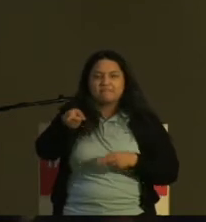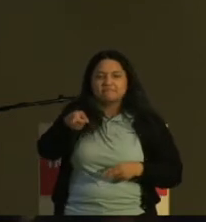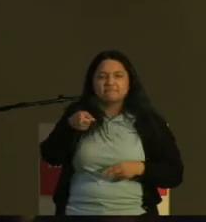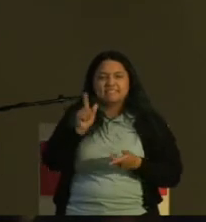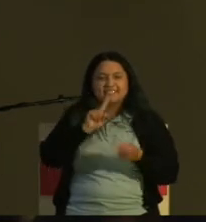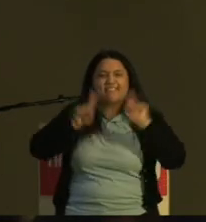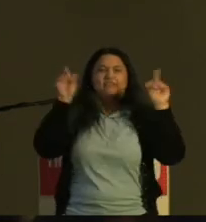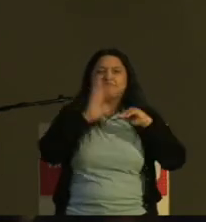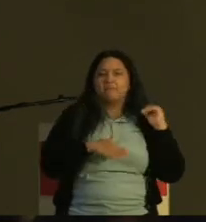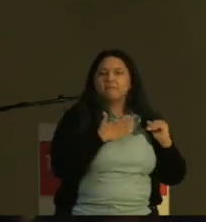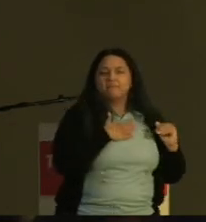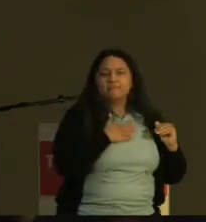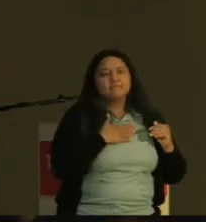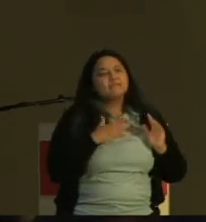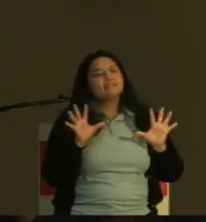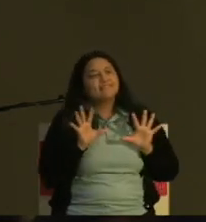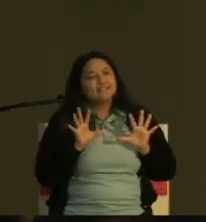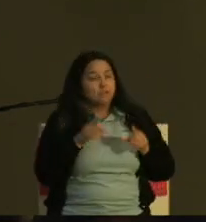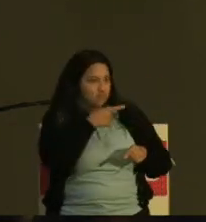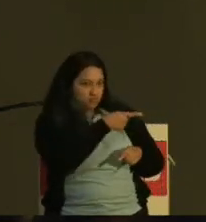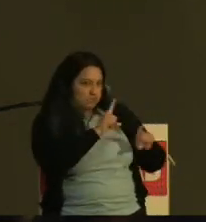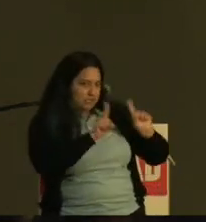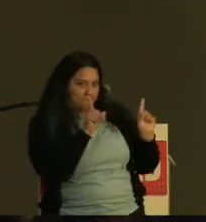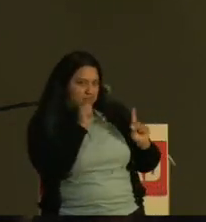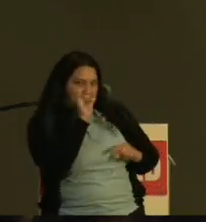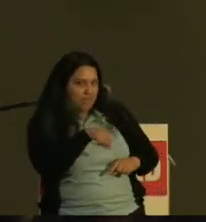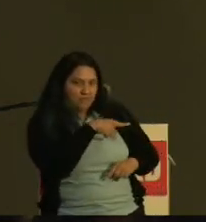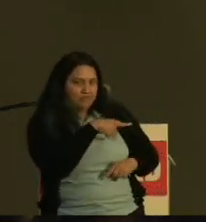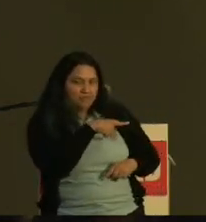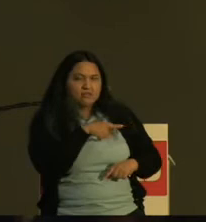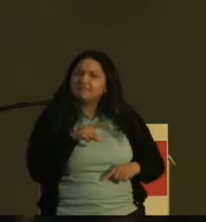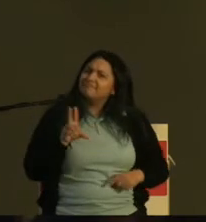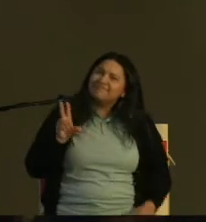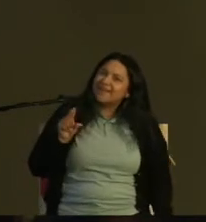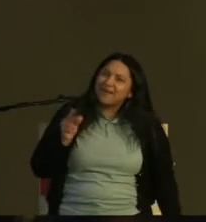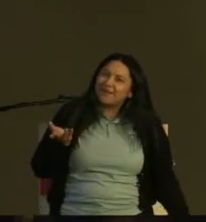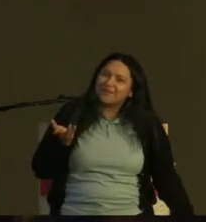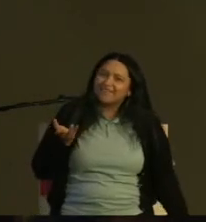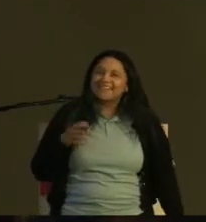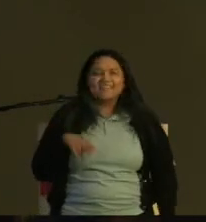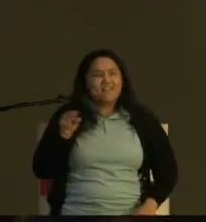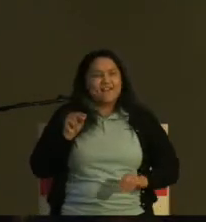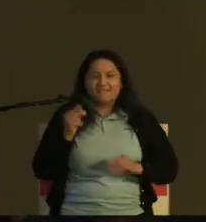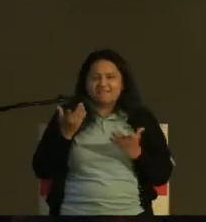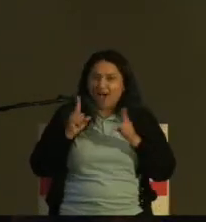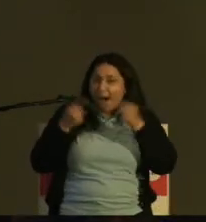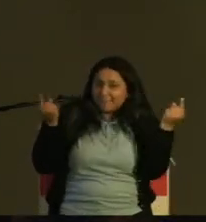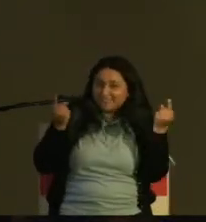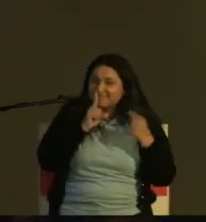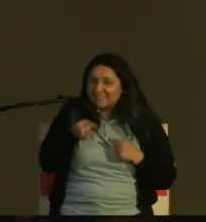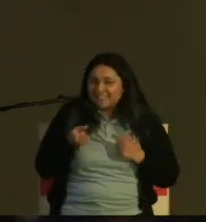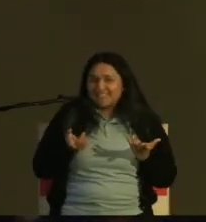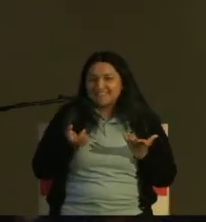¿no? En cambio, aquí fue... Y tú no eres así. No, al contrario. Y